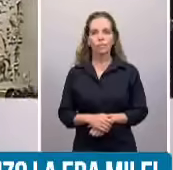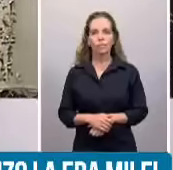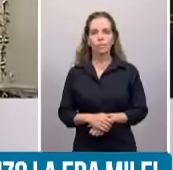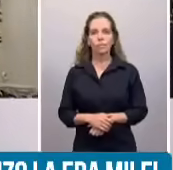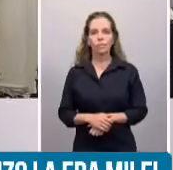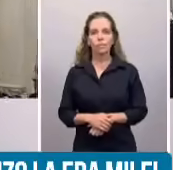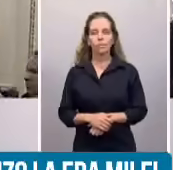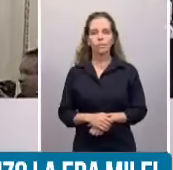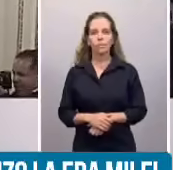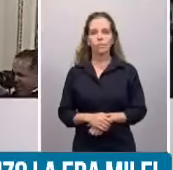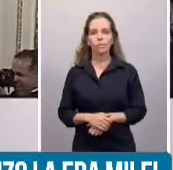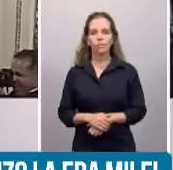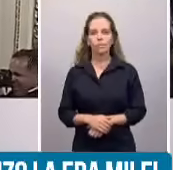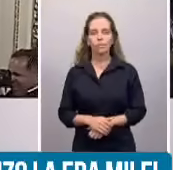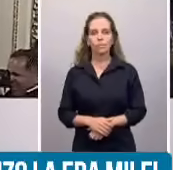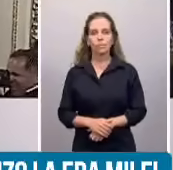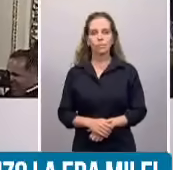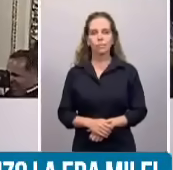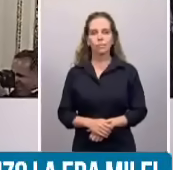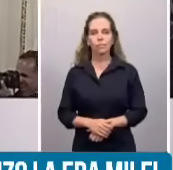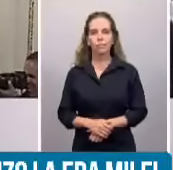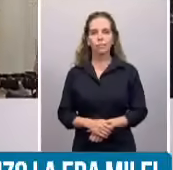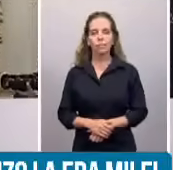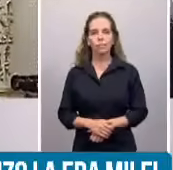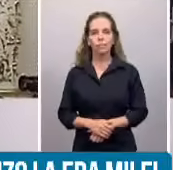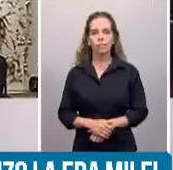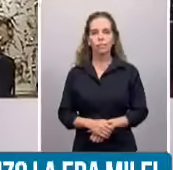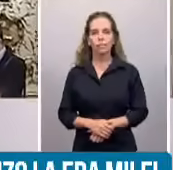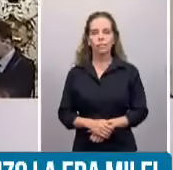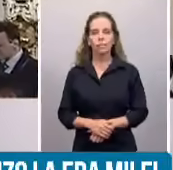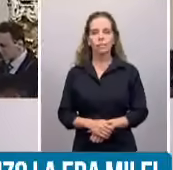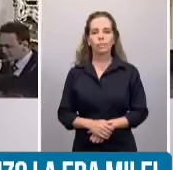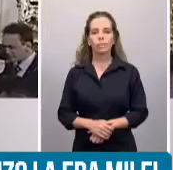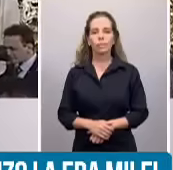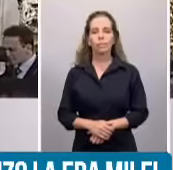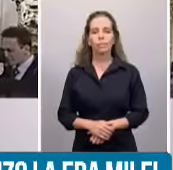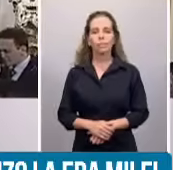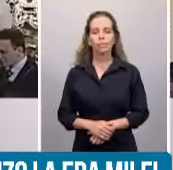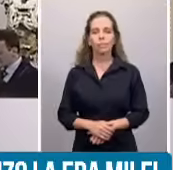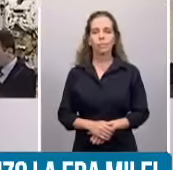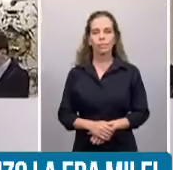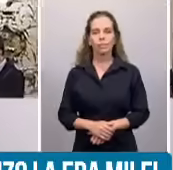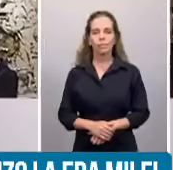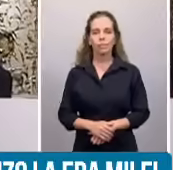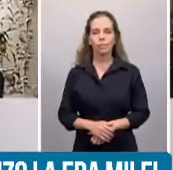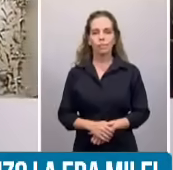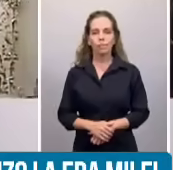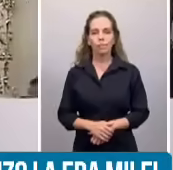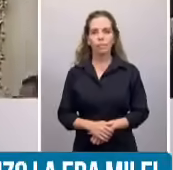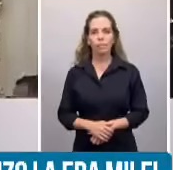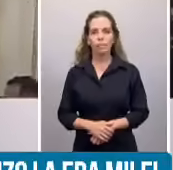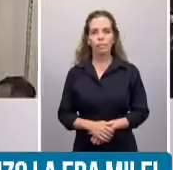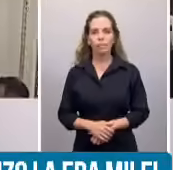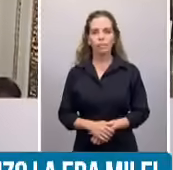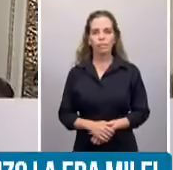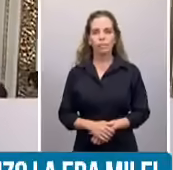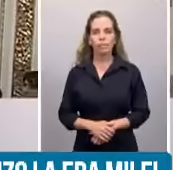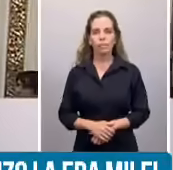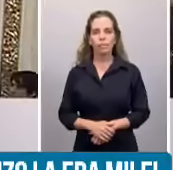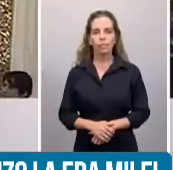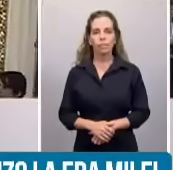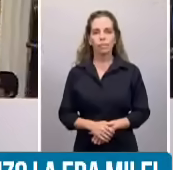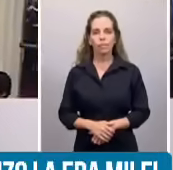relaciones y el comercio también? ¿Qué pasa con eso? Porque el comercio es importante. En ese sentido, me gustaría destacar que, no para